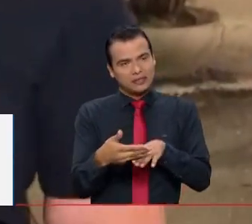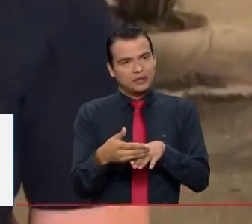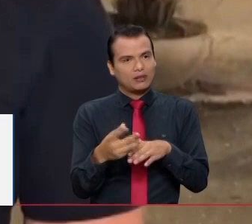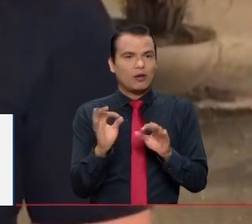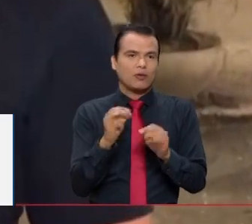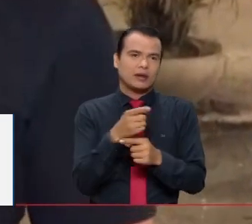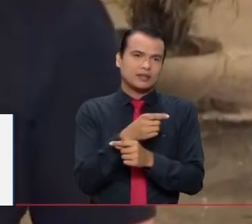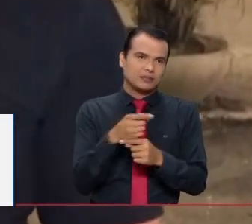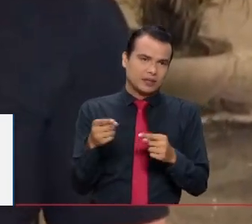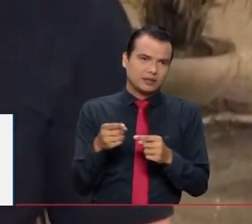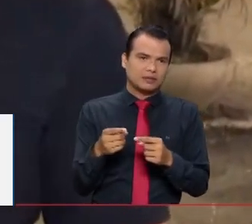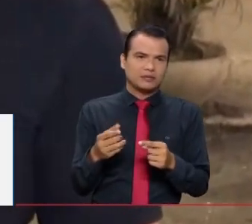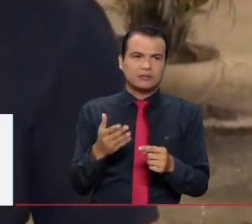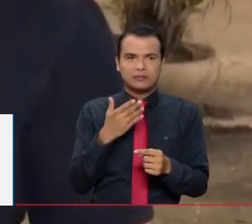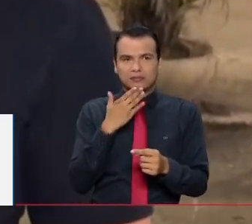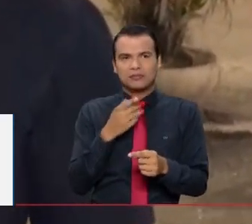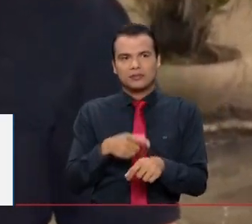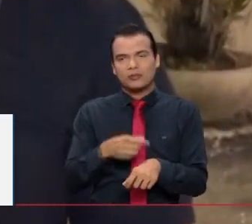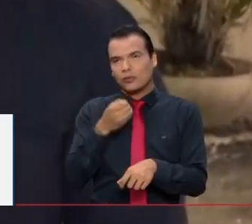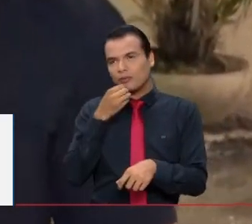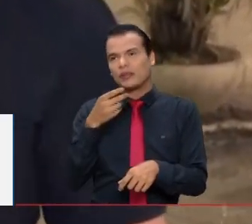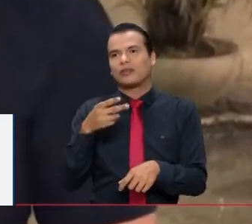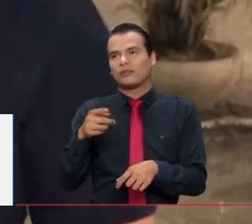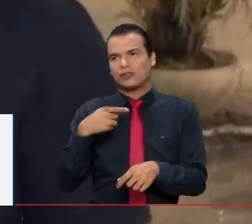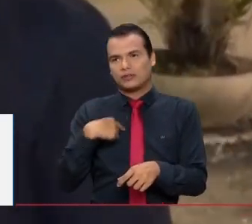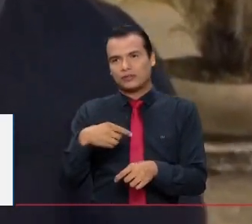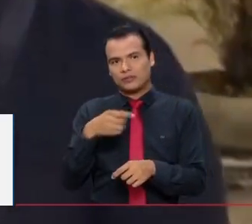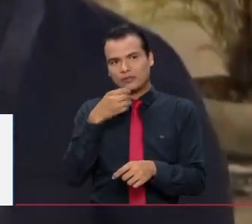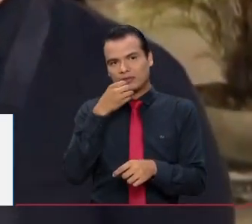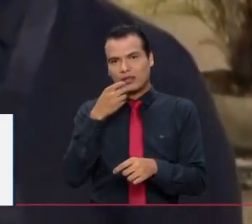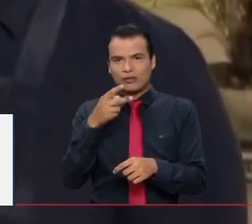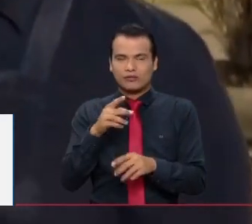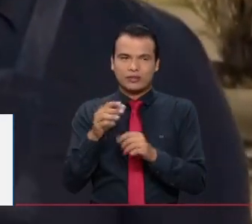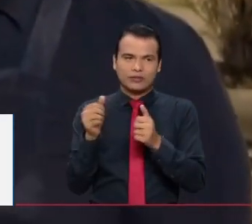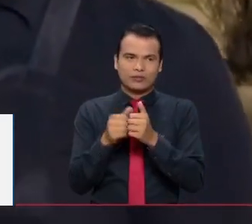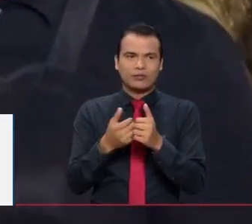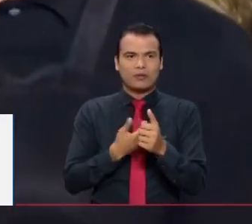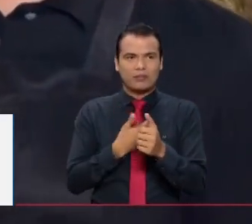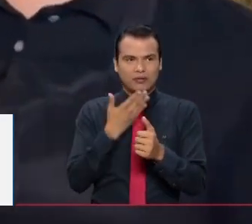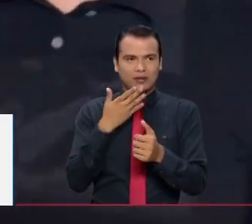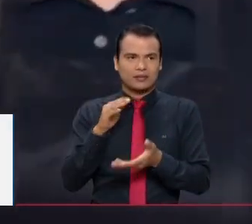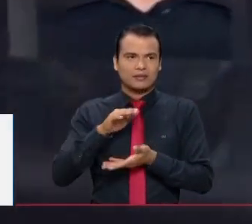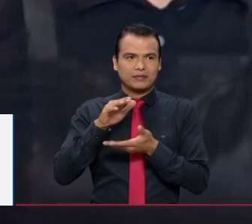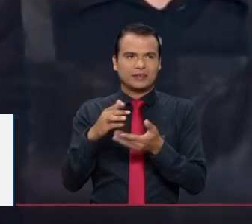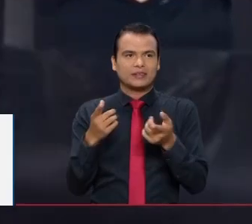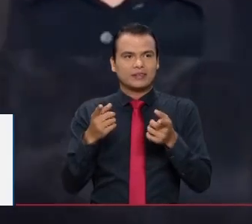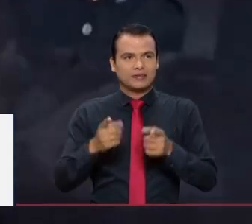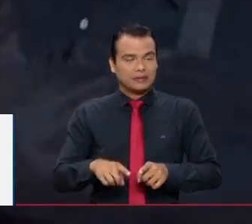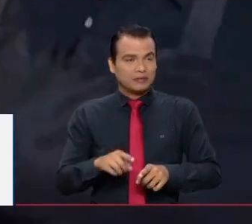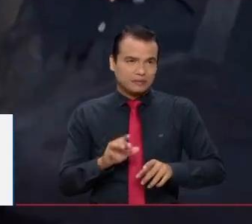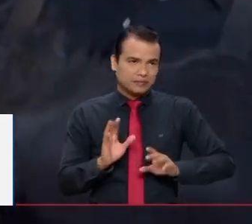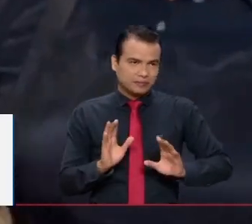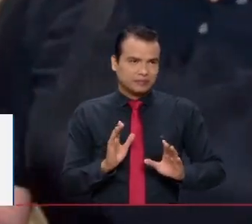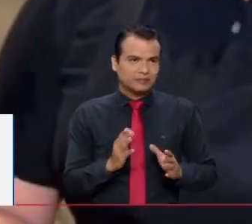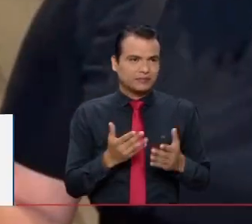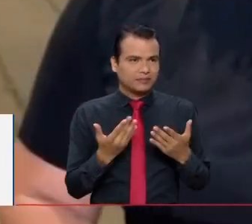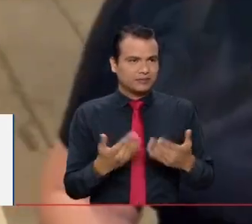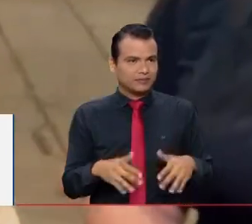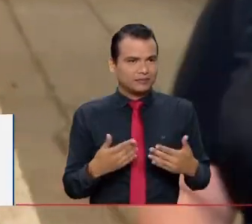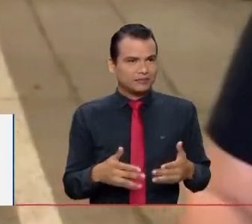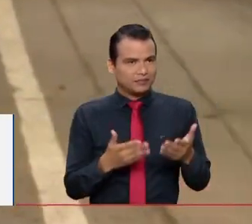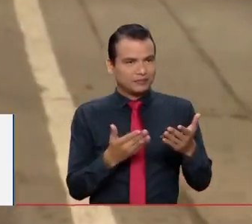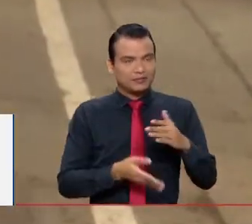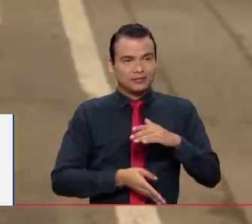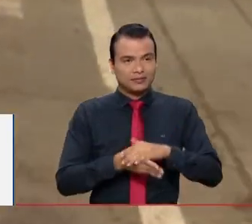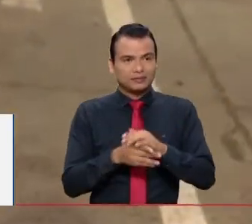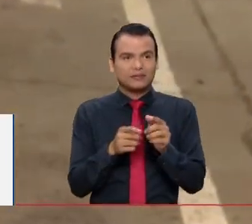semana? No, por lo menos pude pasar el almuerzo con ella y darle su regalo. Pues algo es algo. Por supuesto, Daniela, muchísimas gracias. La dejo para que usted